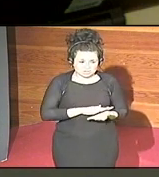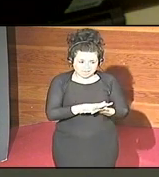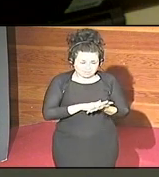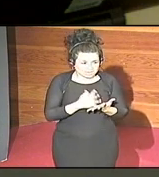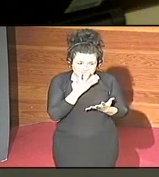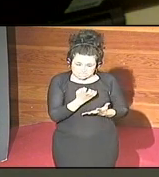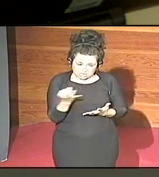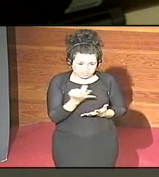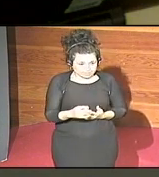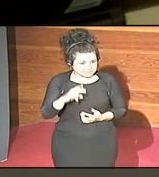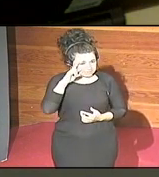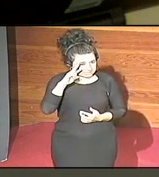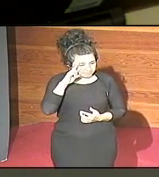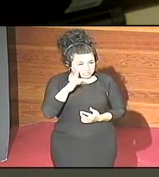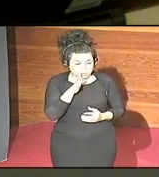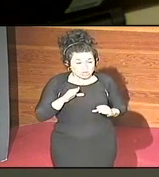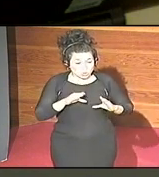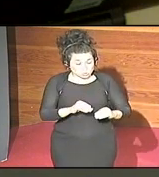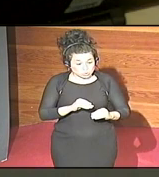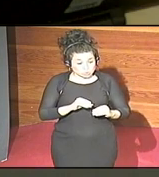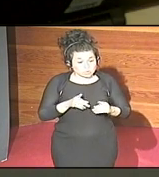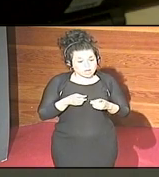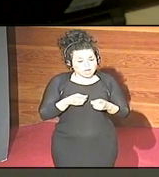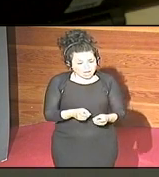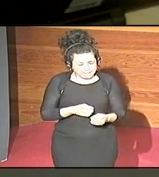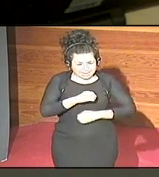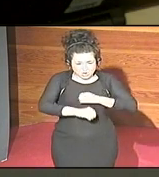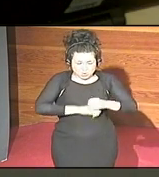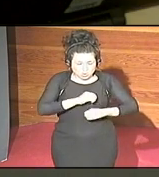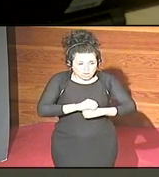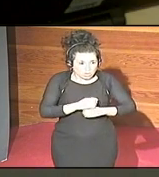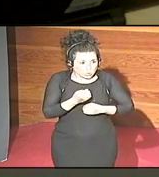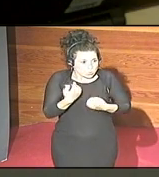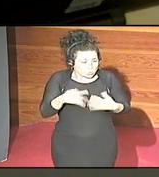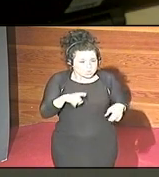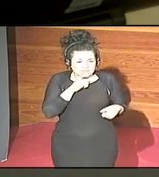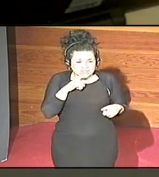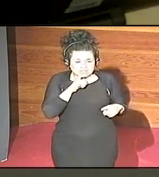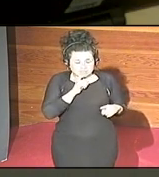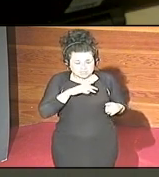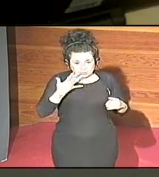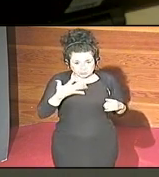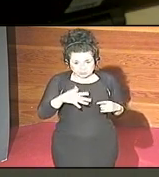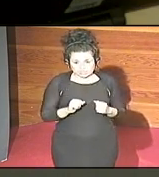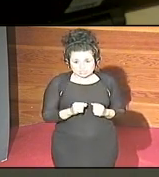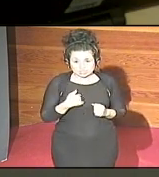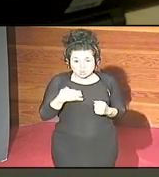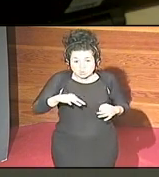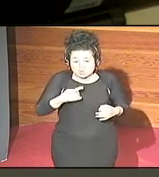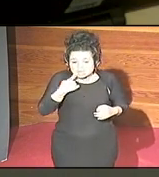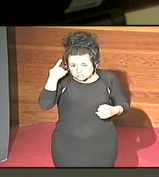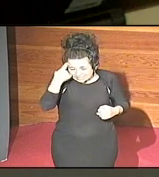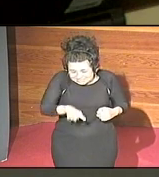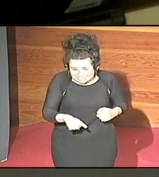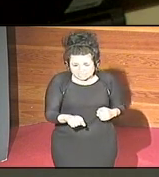especialista. Porque el uso del arma nuclear es muy complicado, es lo único que sé de lo que me dicen y de lo que he